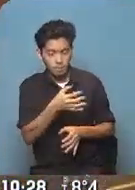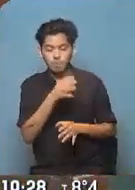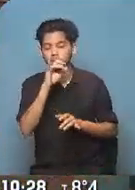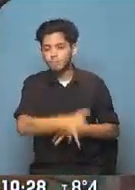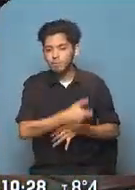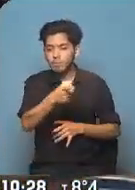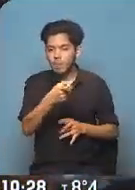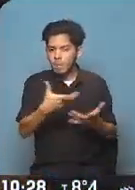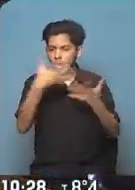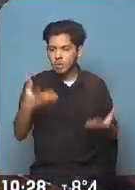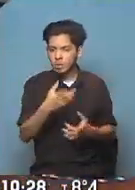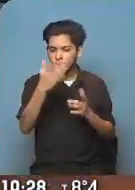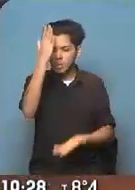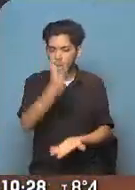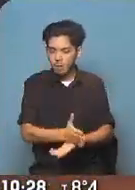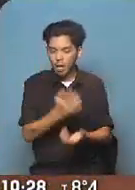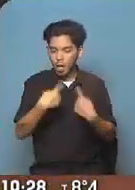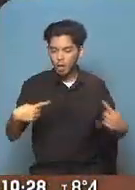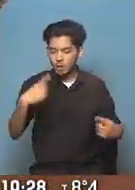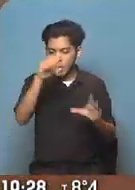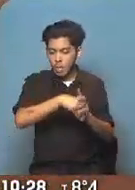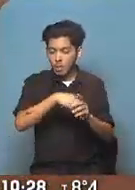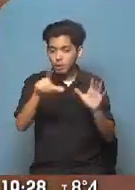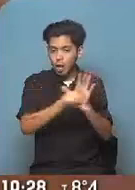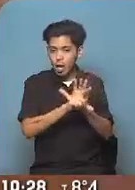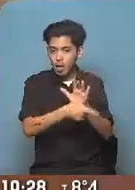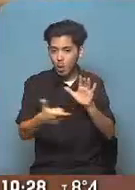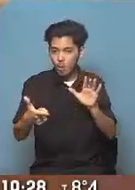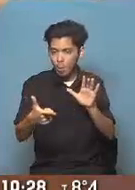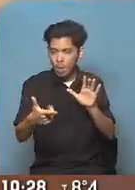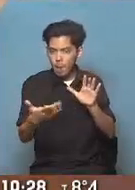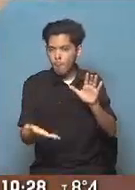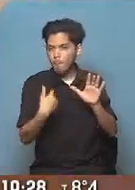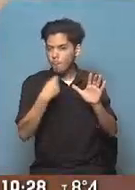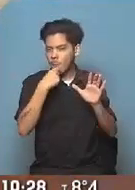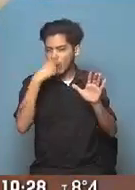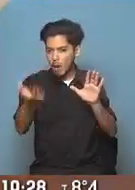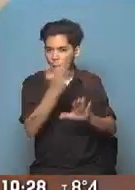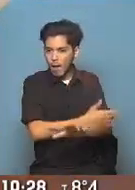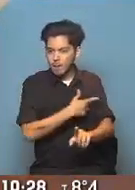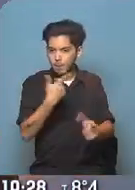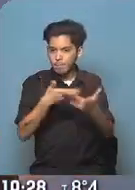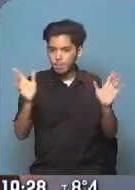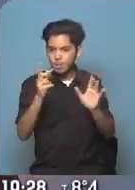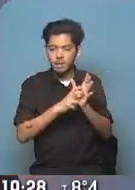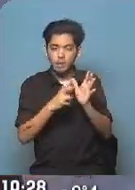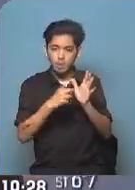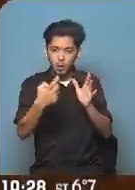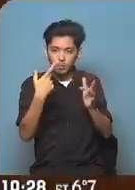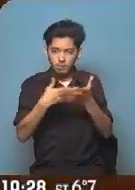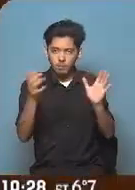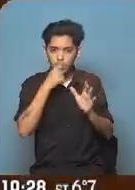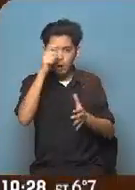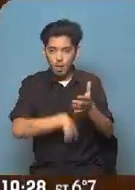limitando cuestiones que la ley no estaban limitadas digo se planteaba aquí en los titulares que se mencionaban en el